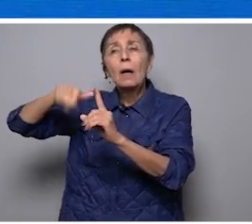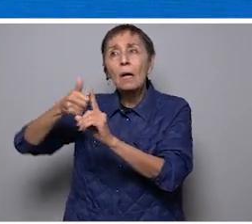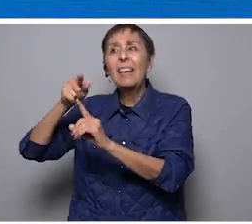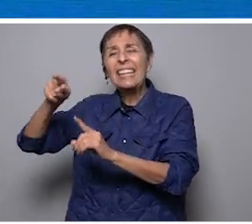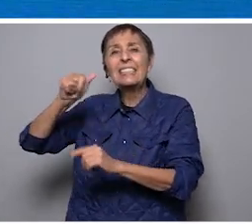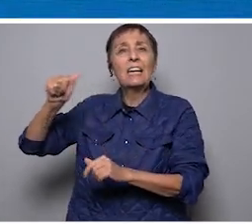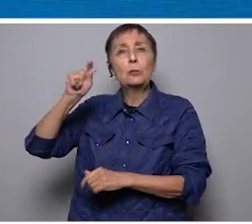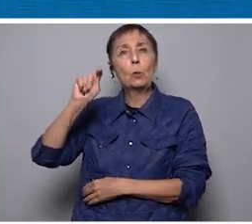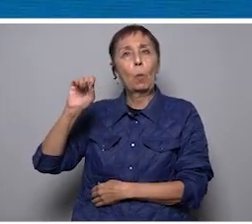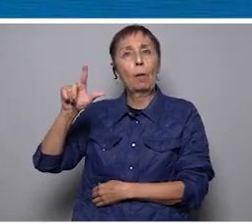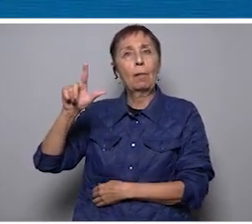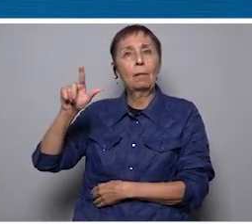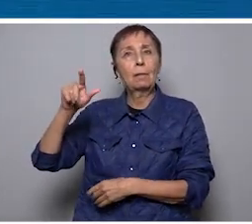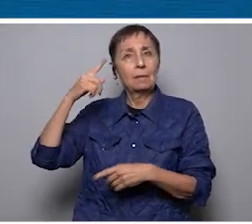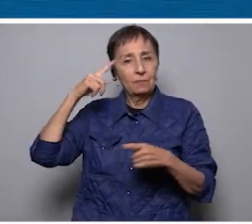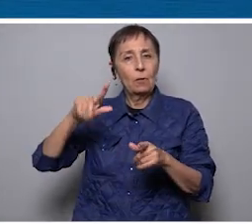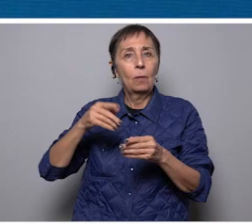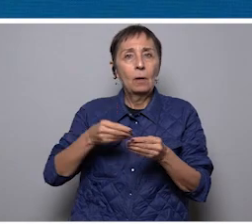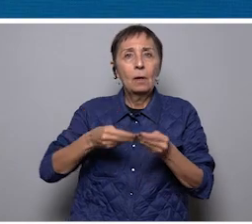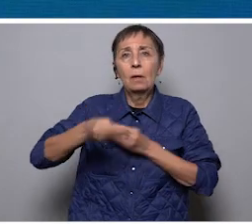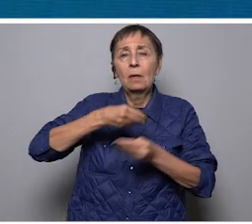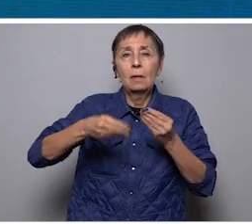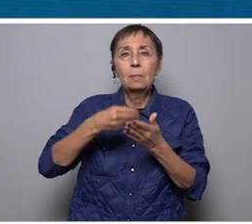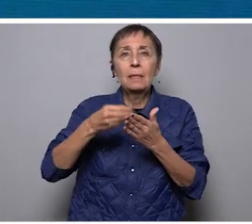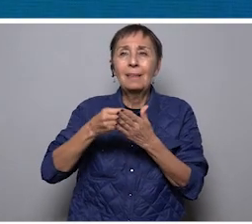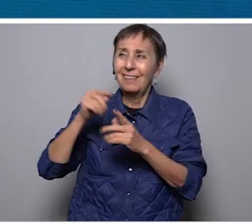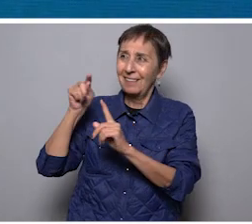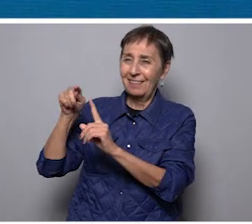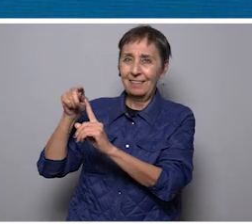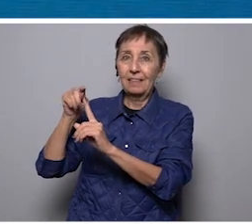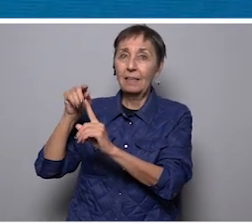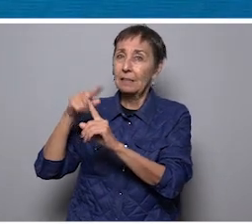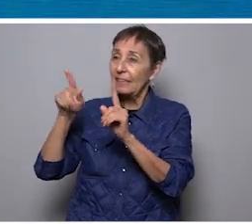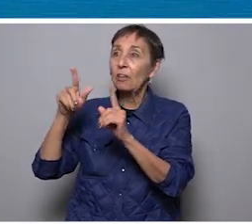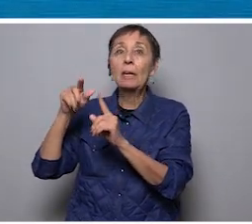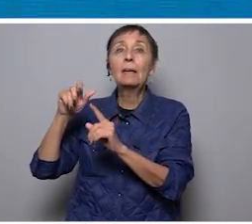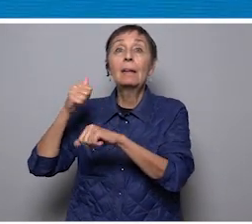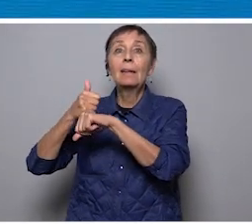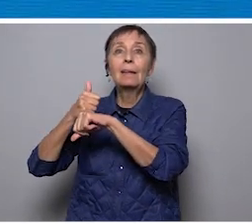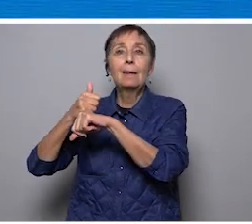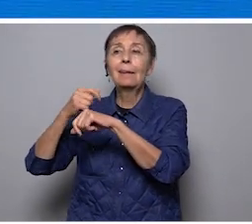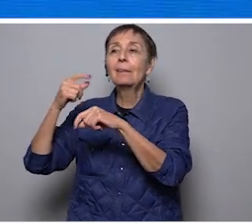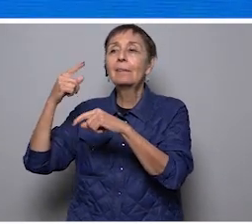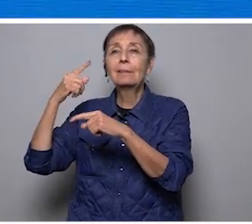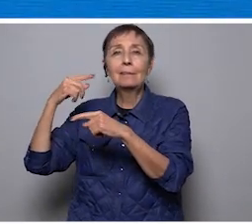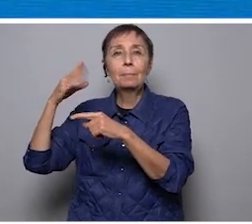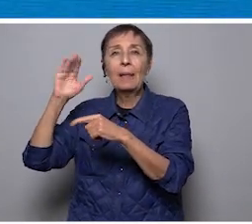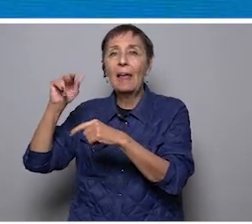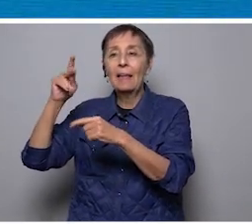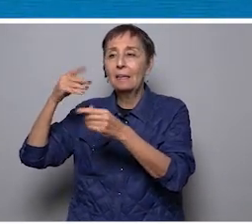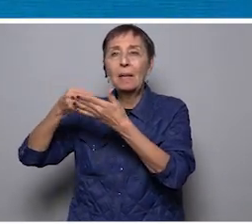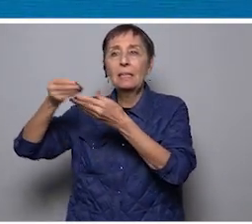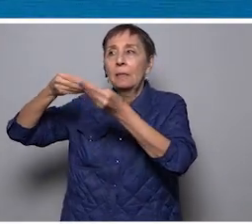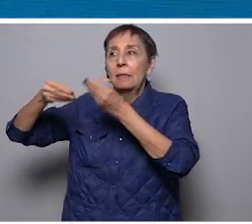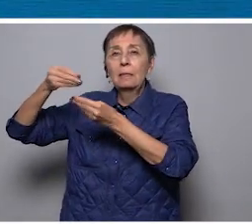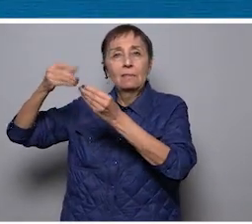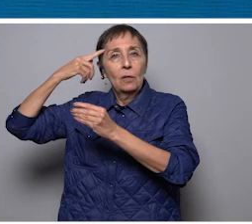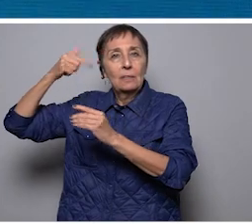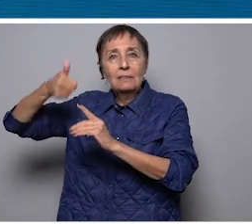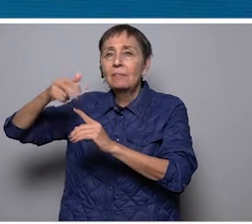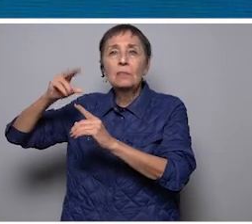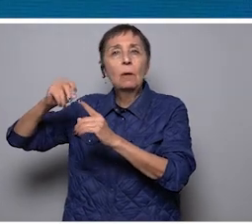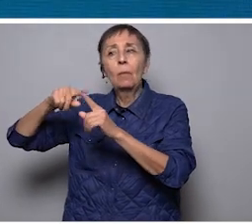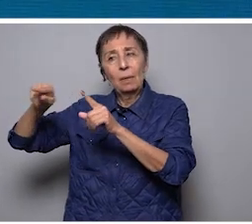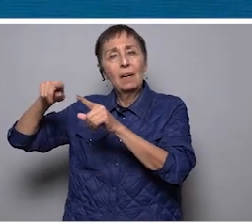reside una diferencia fundamental el ser humano siempre para hacer una analogía el ser humano siempre ha